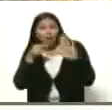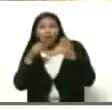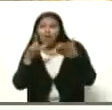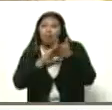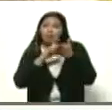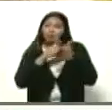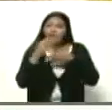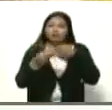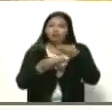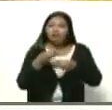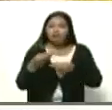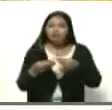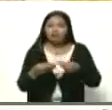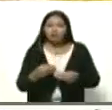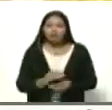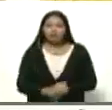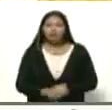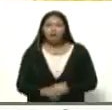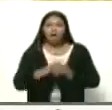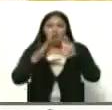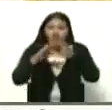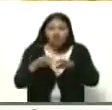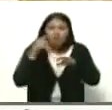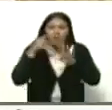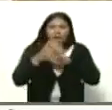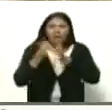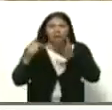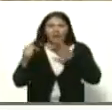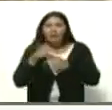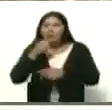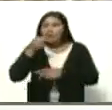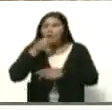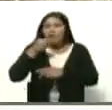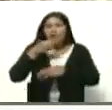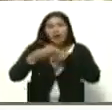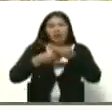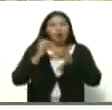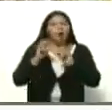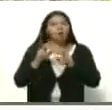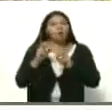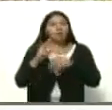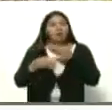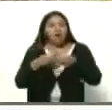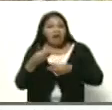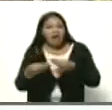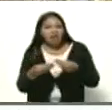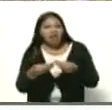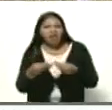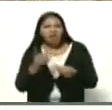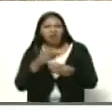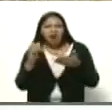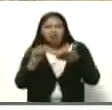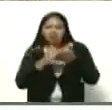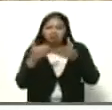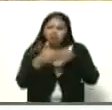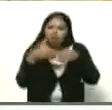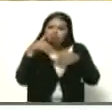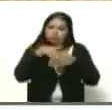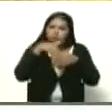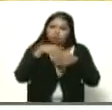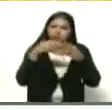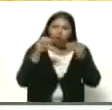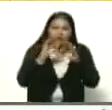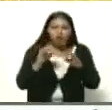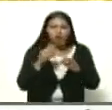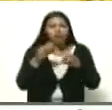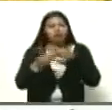además, que él ha editado en referencia a distintas entrevistas que tuvo la oportunidad de realizar para documentar justamente estos